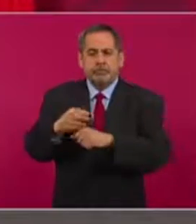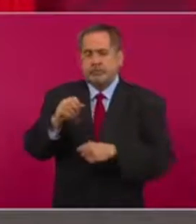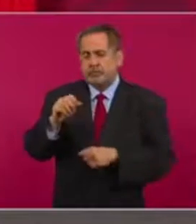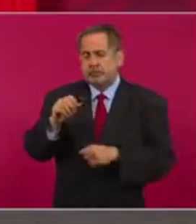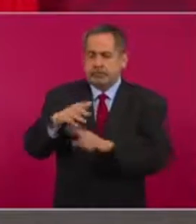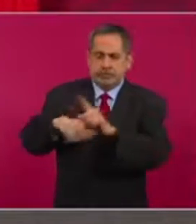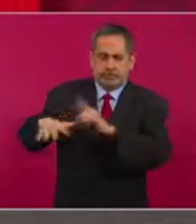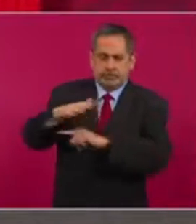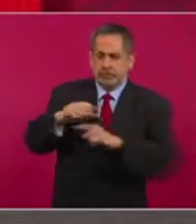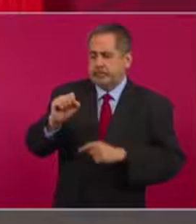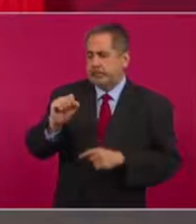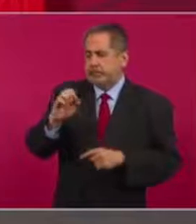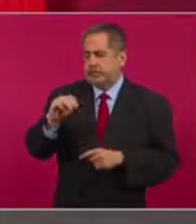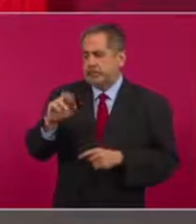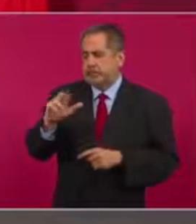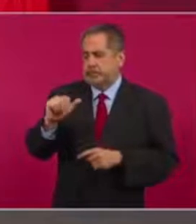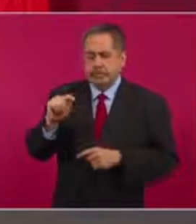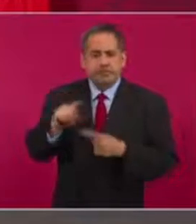Ambiente,